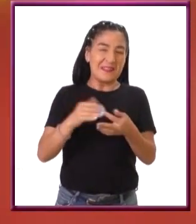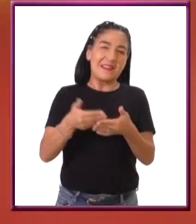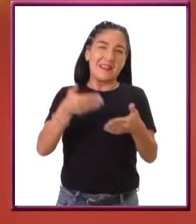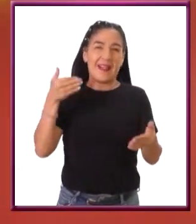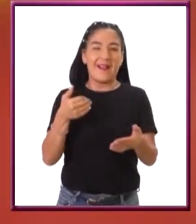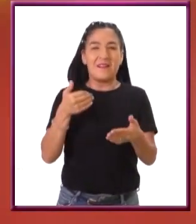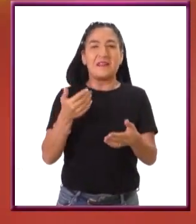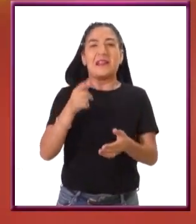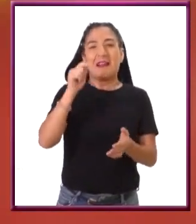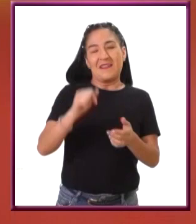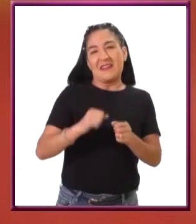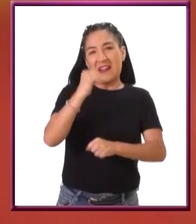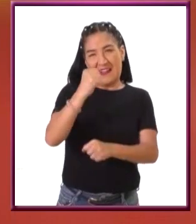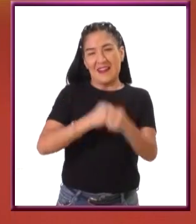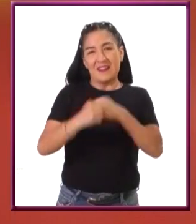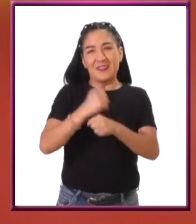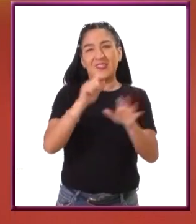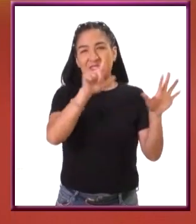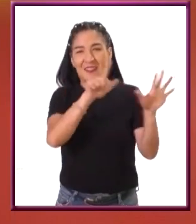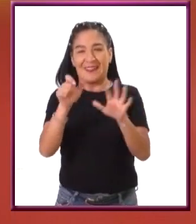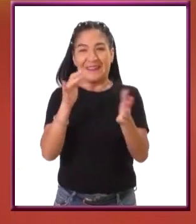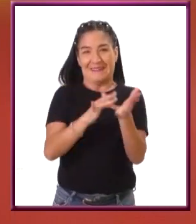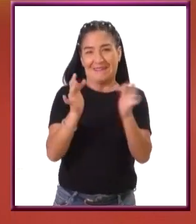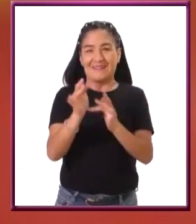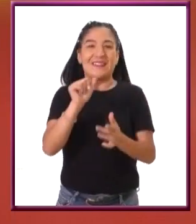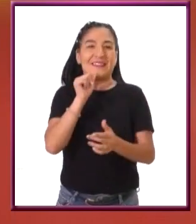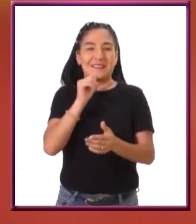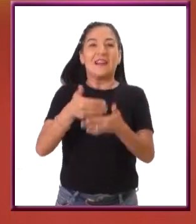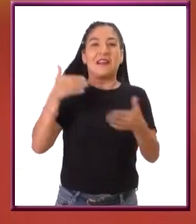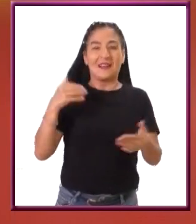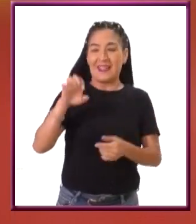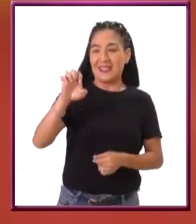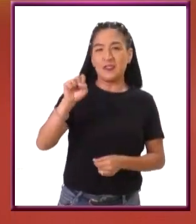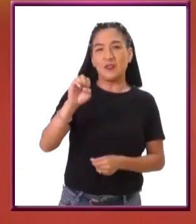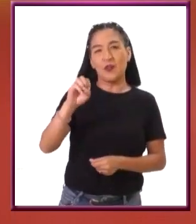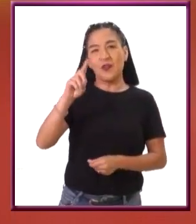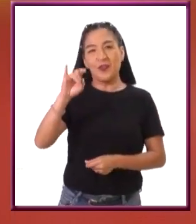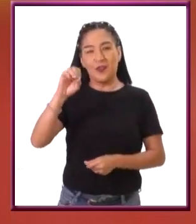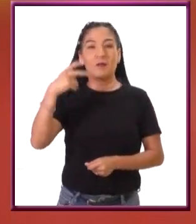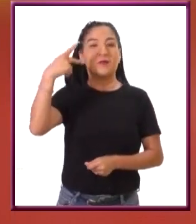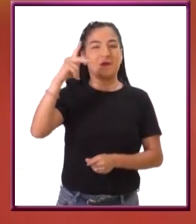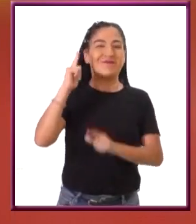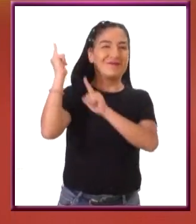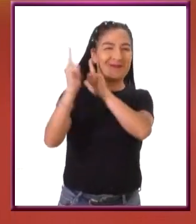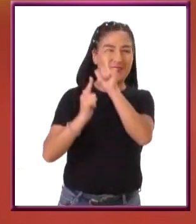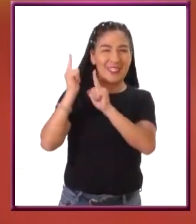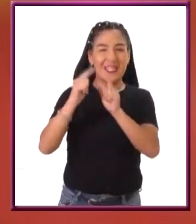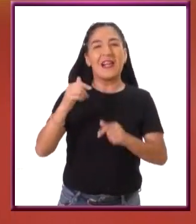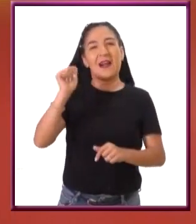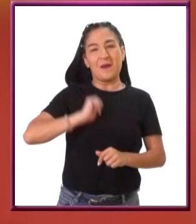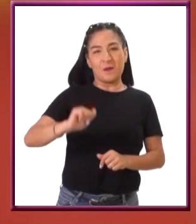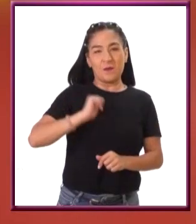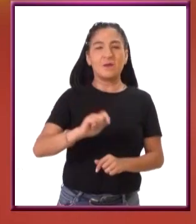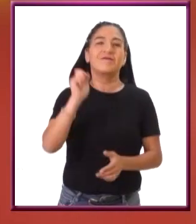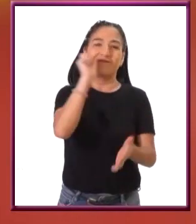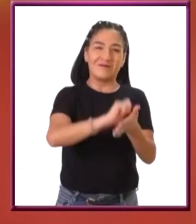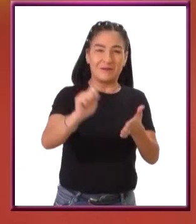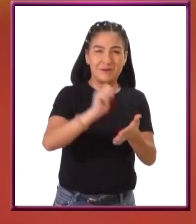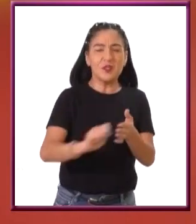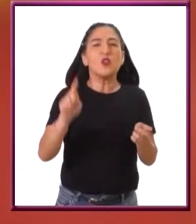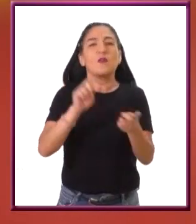Aproximadamente en el año 700 a.C., Hesíodo, uno de los poetas de la antigua Grecia, escribió la